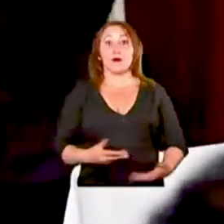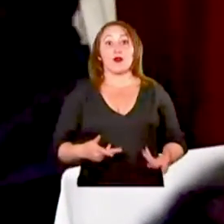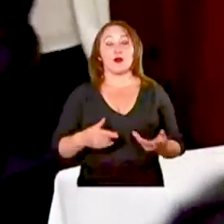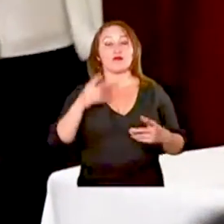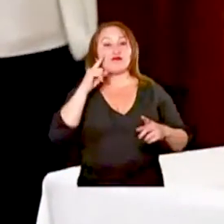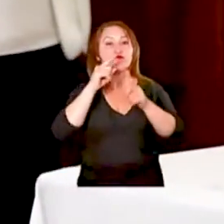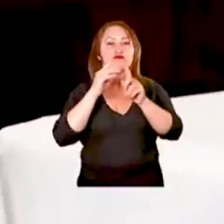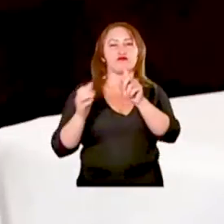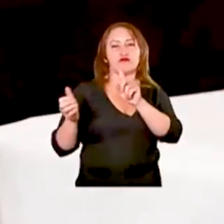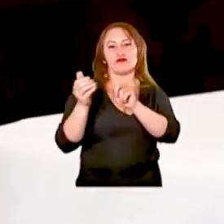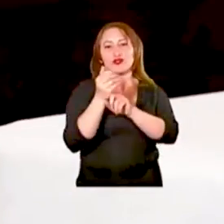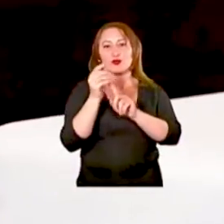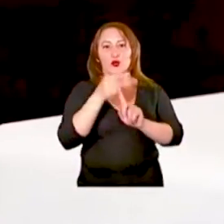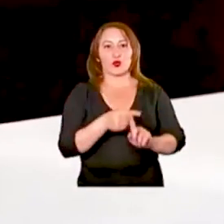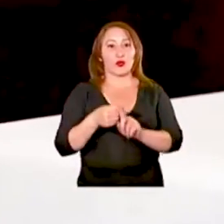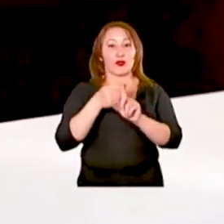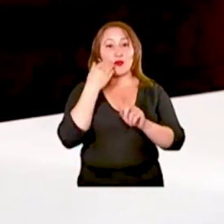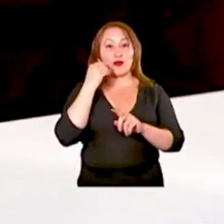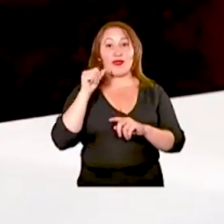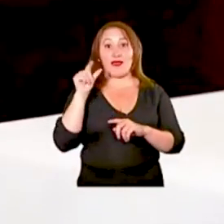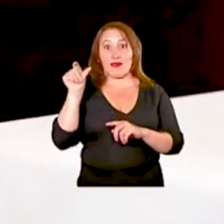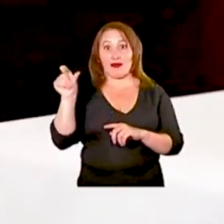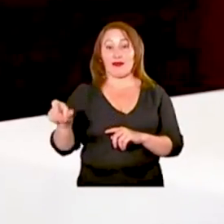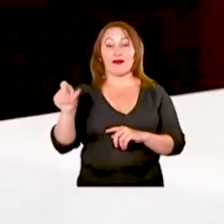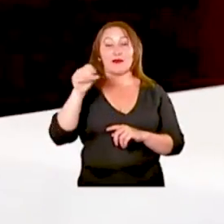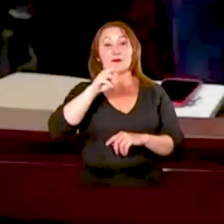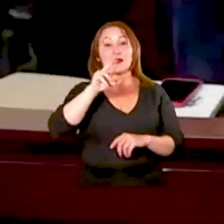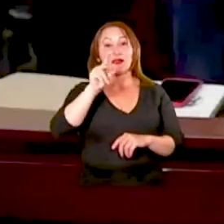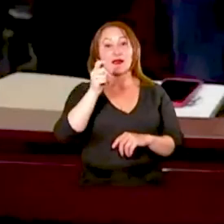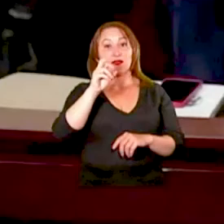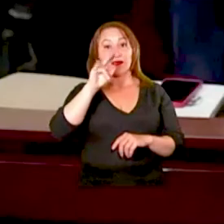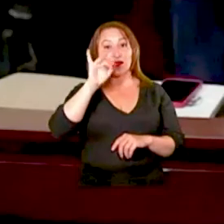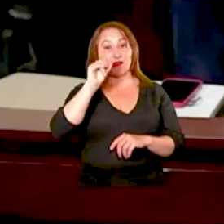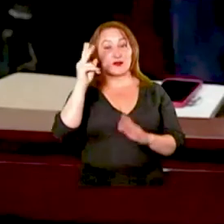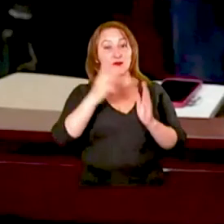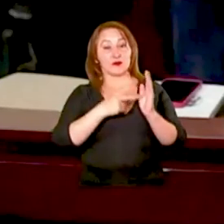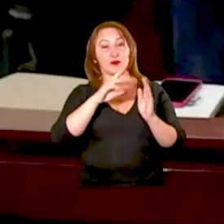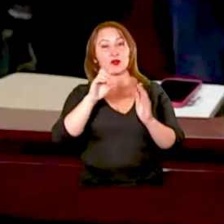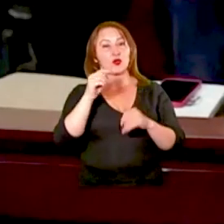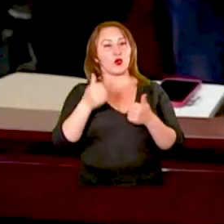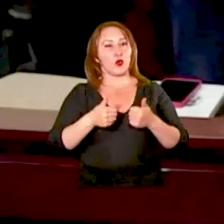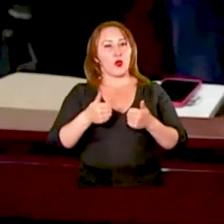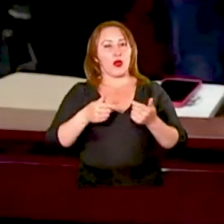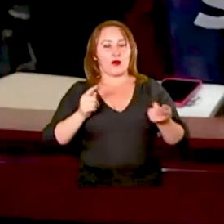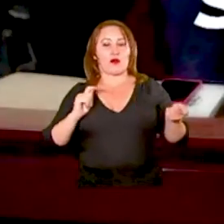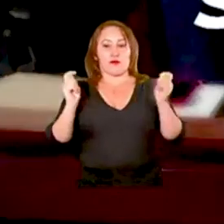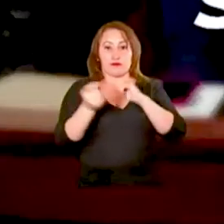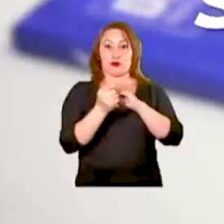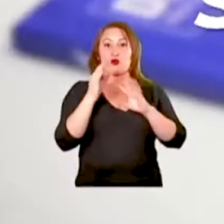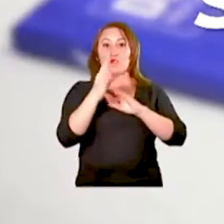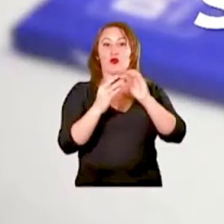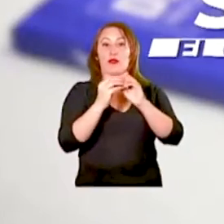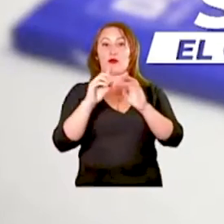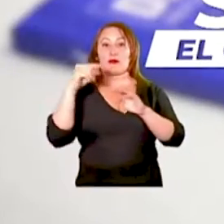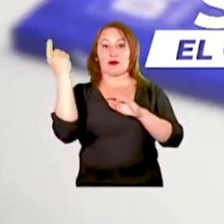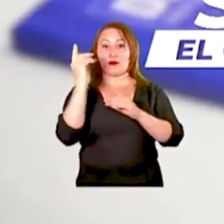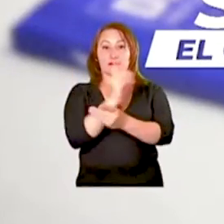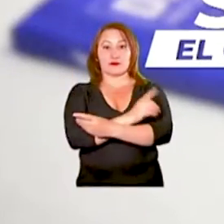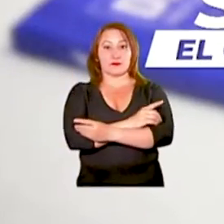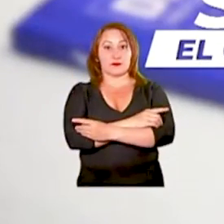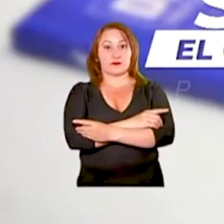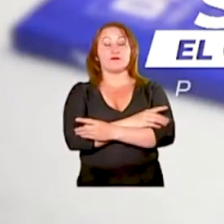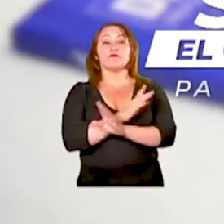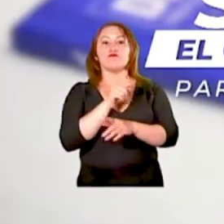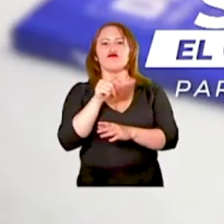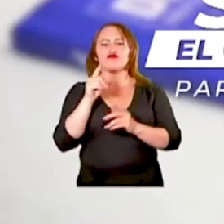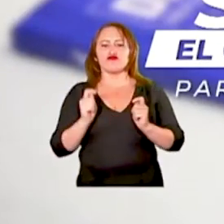logros alcanzados por la Procuradora Margarita Cabello Blanco en 2021 fue la modificación del Código General Disciplinario que